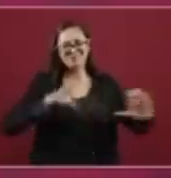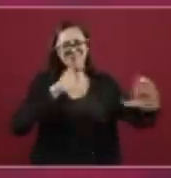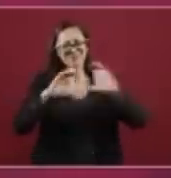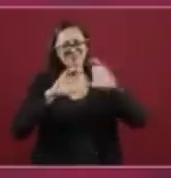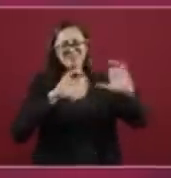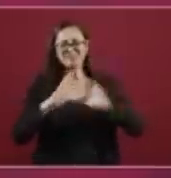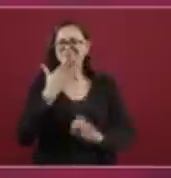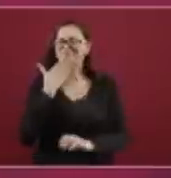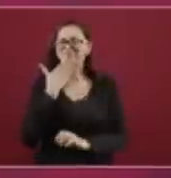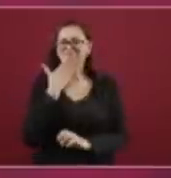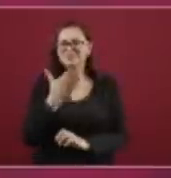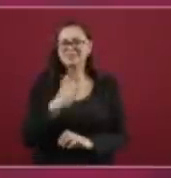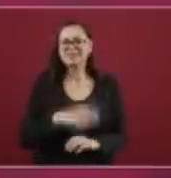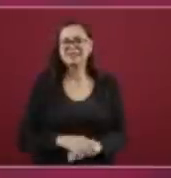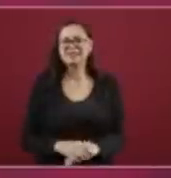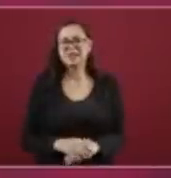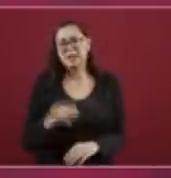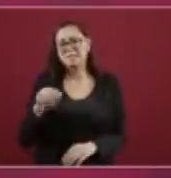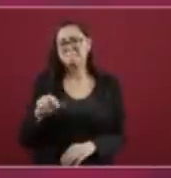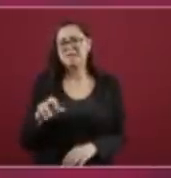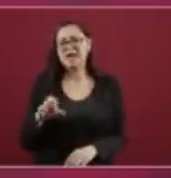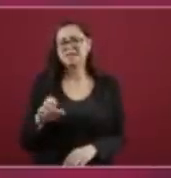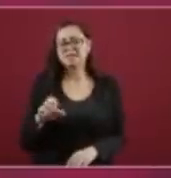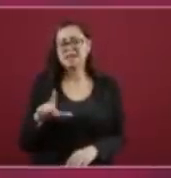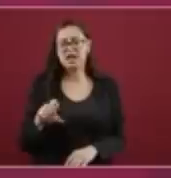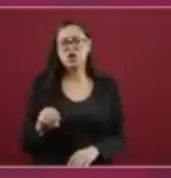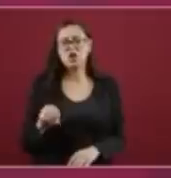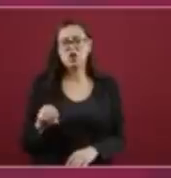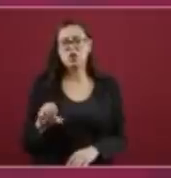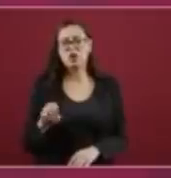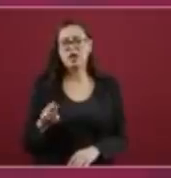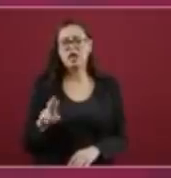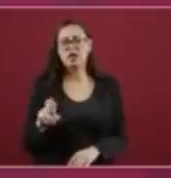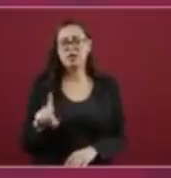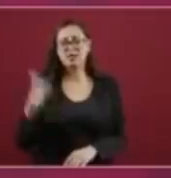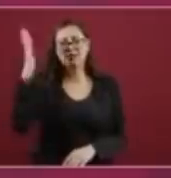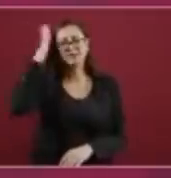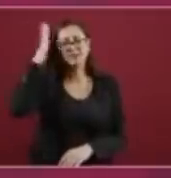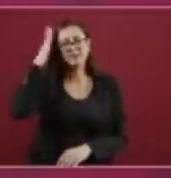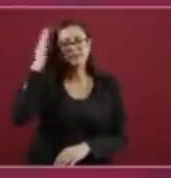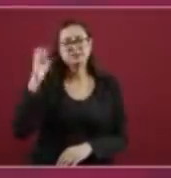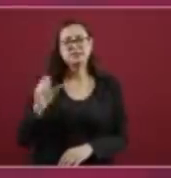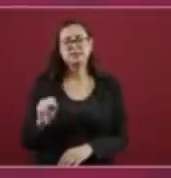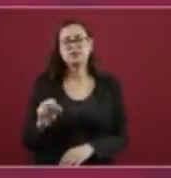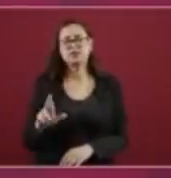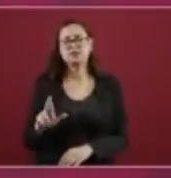de Relaciones Exteriores, Marcelo Ebrard, tiene comunicación permanente.